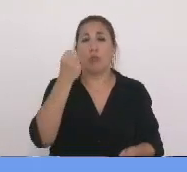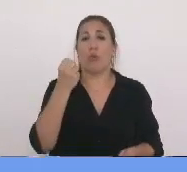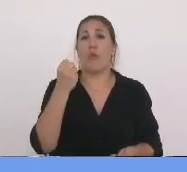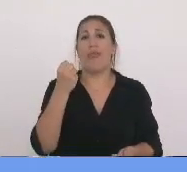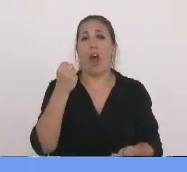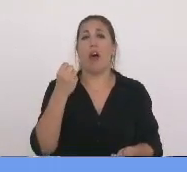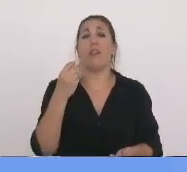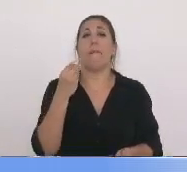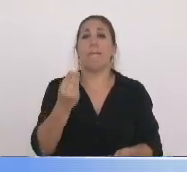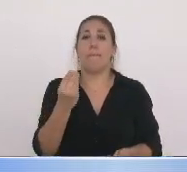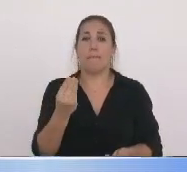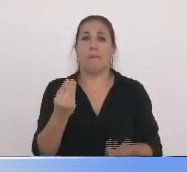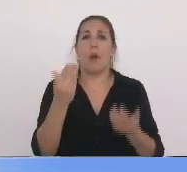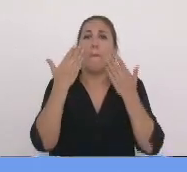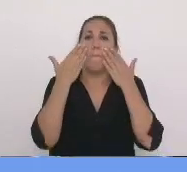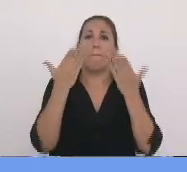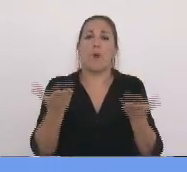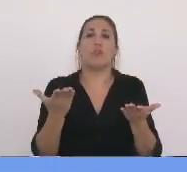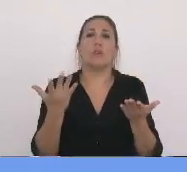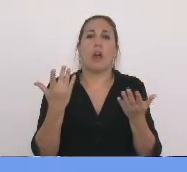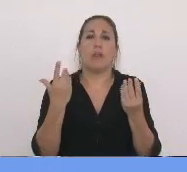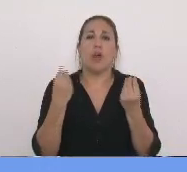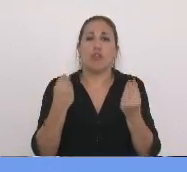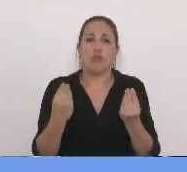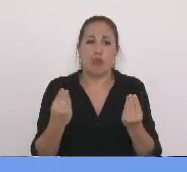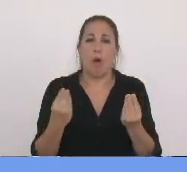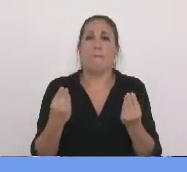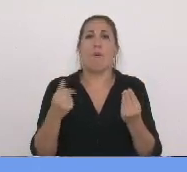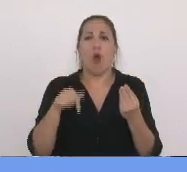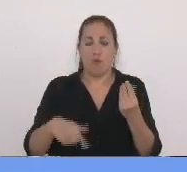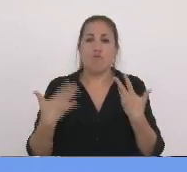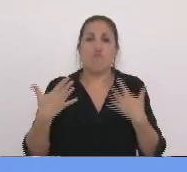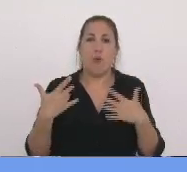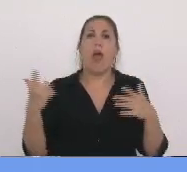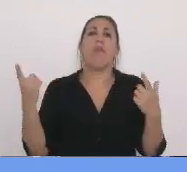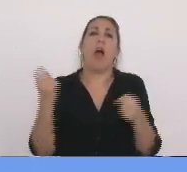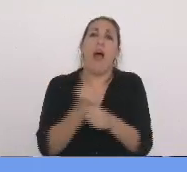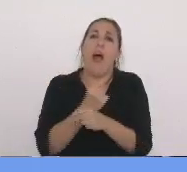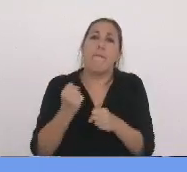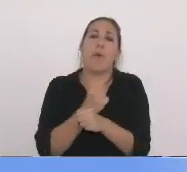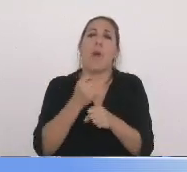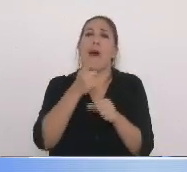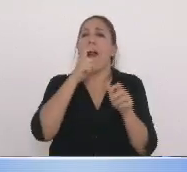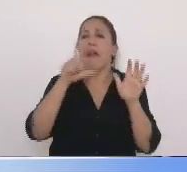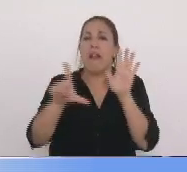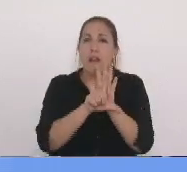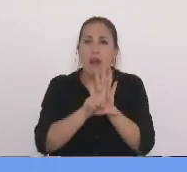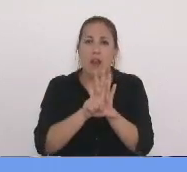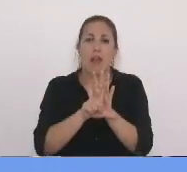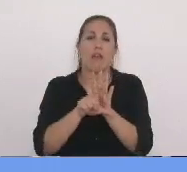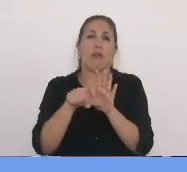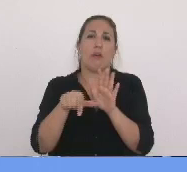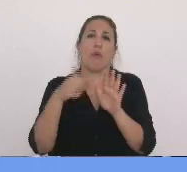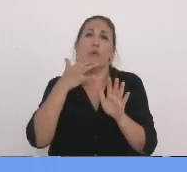demostrar como este cuerpo legislativo puede sancionar una ley que cumpla